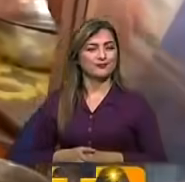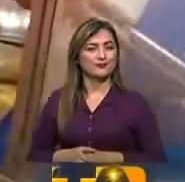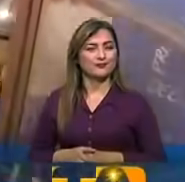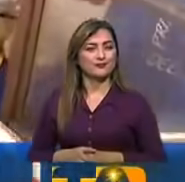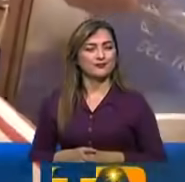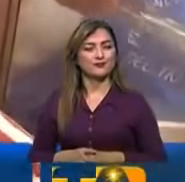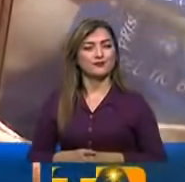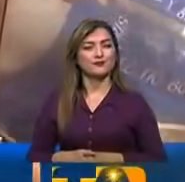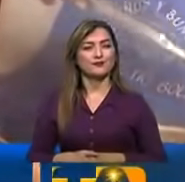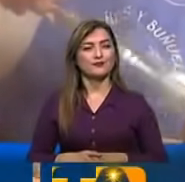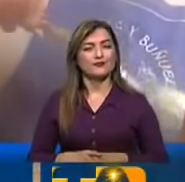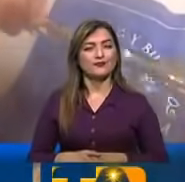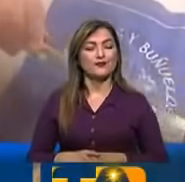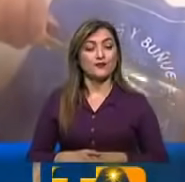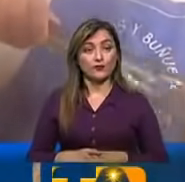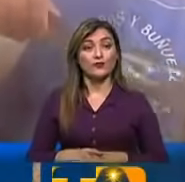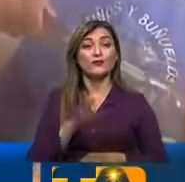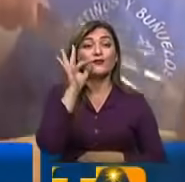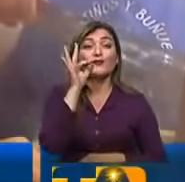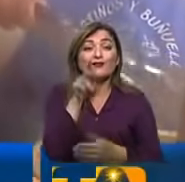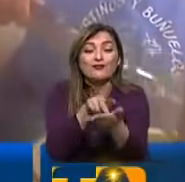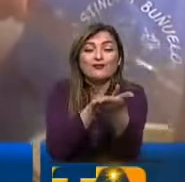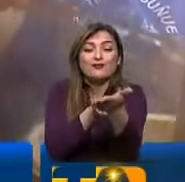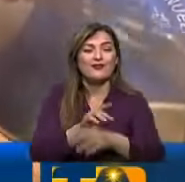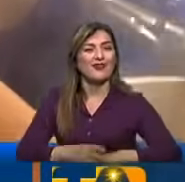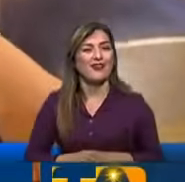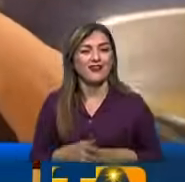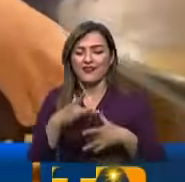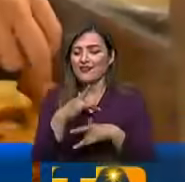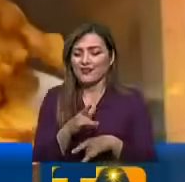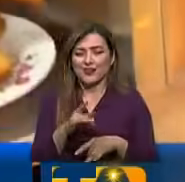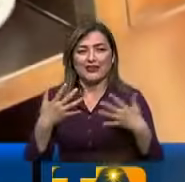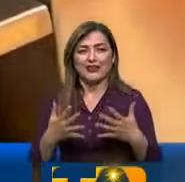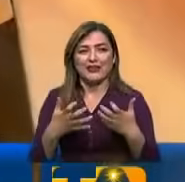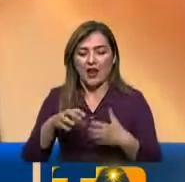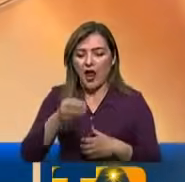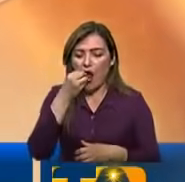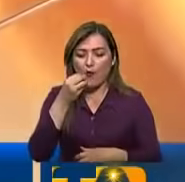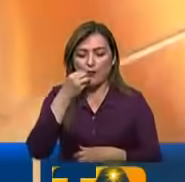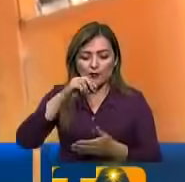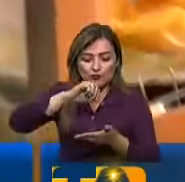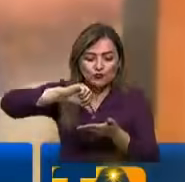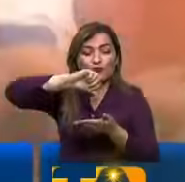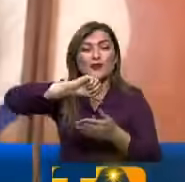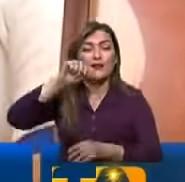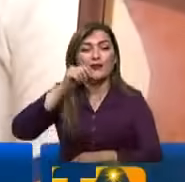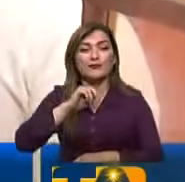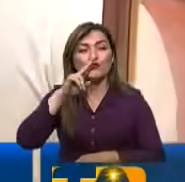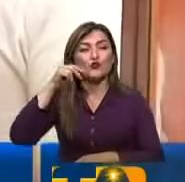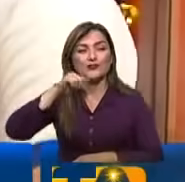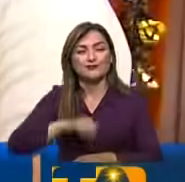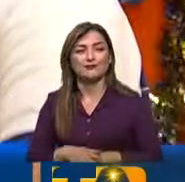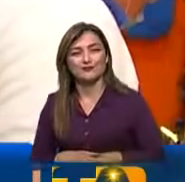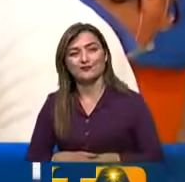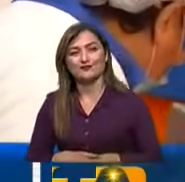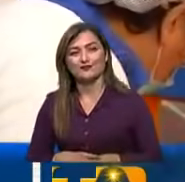que es muy, muy rica. A mí me encantan, la verdad, yo no aguanto. Voy a probar, están ya con la miel aquí. Miren, miren los